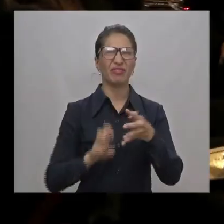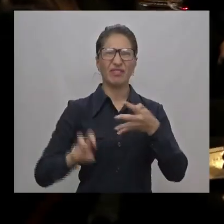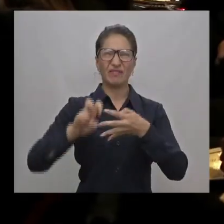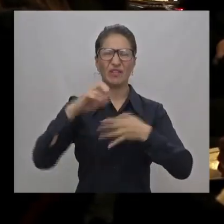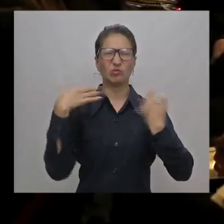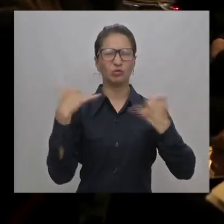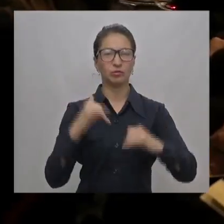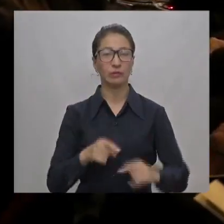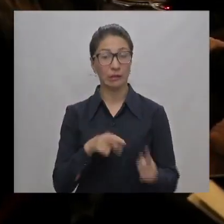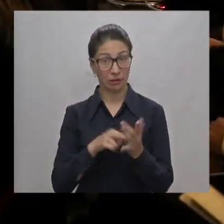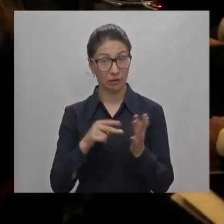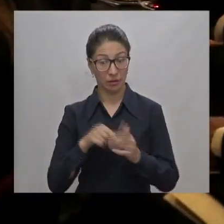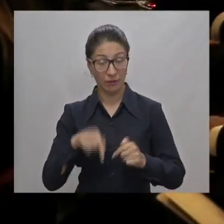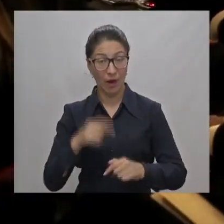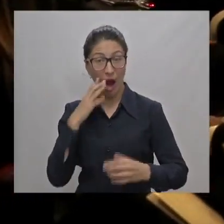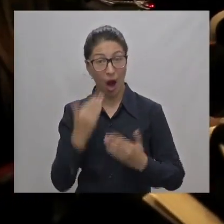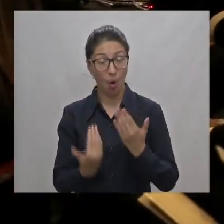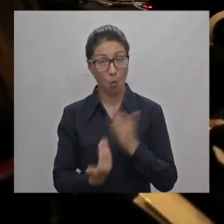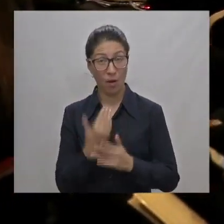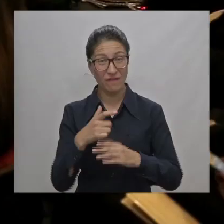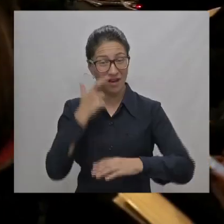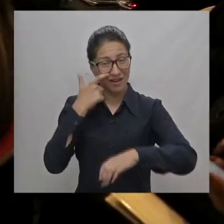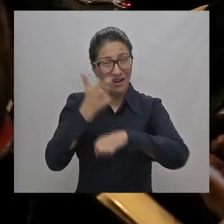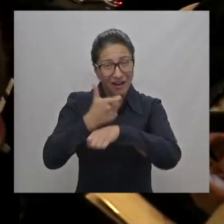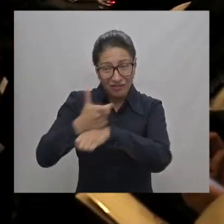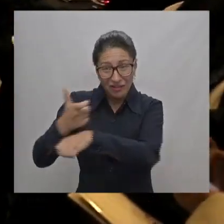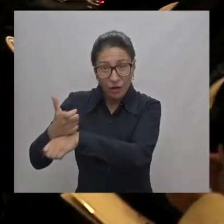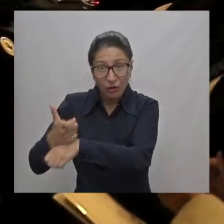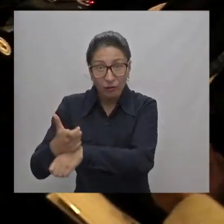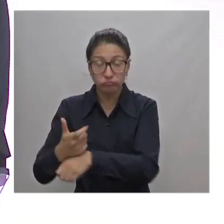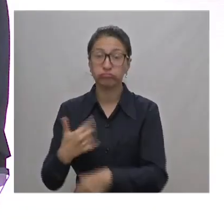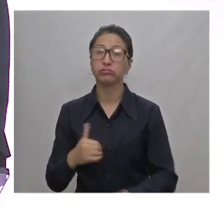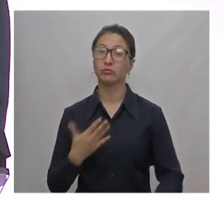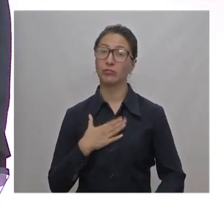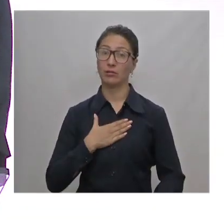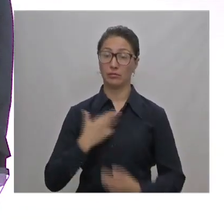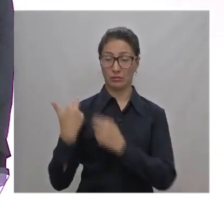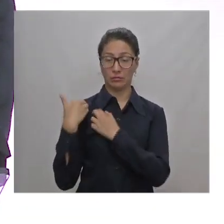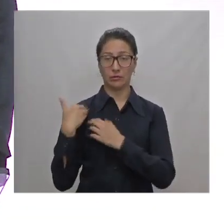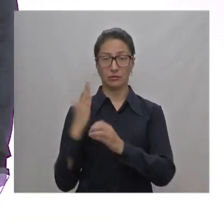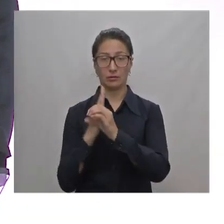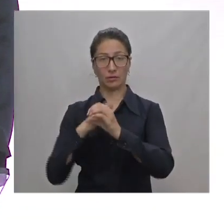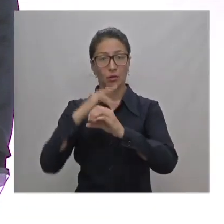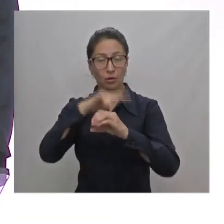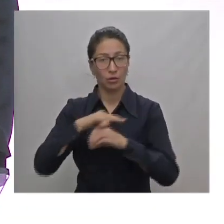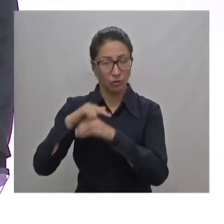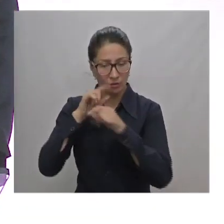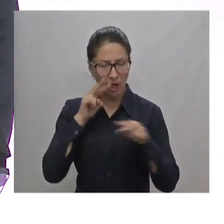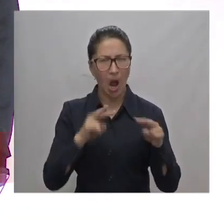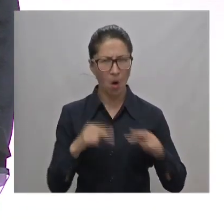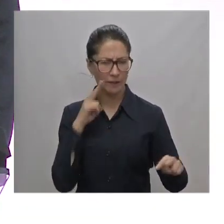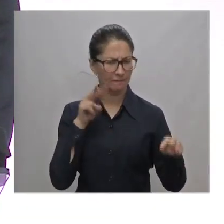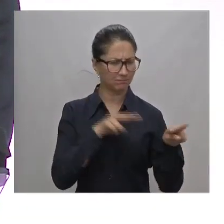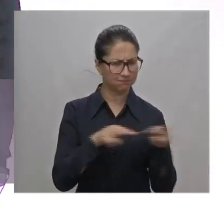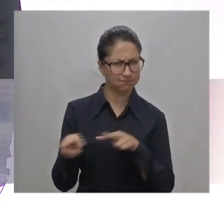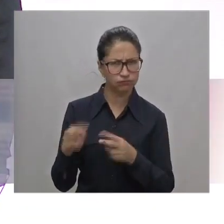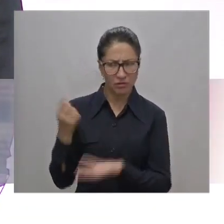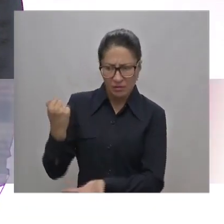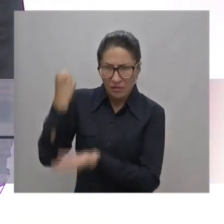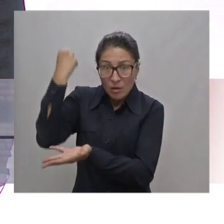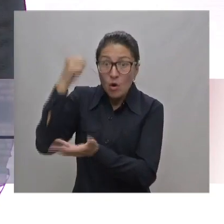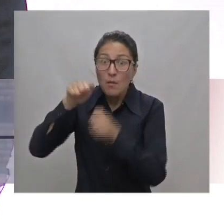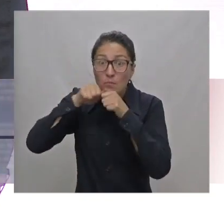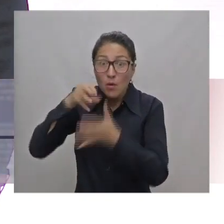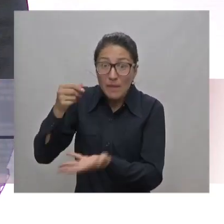vale la pena resaltar el nuevo enfoque de las auditorías que se están realizando. La Contraloría ha comenzado a ejercer la vigilancia